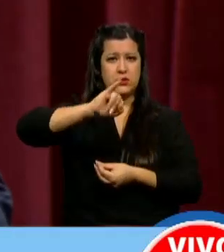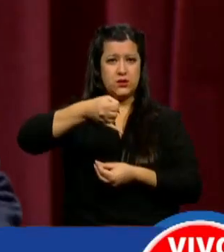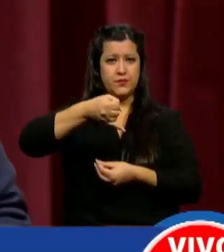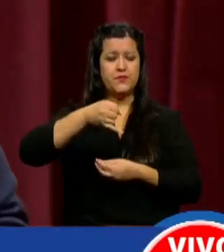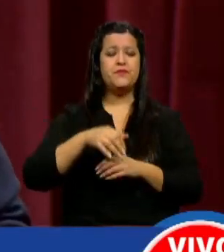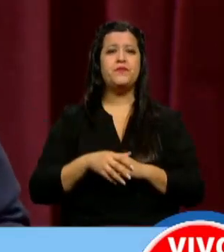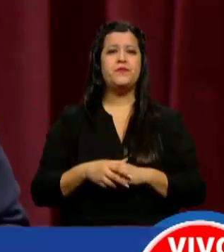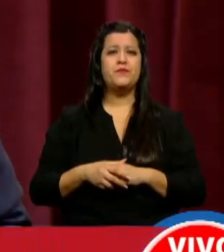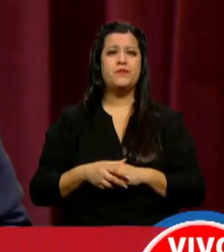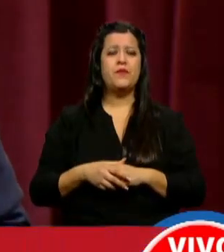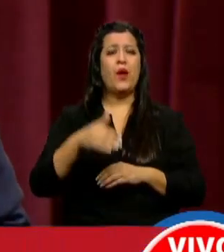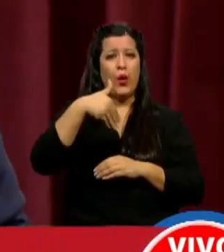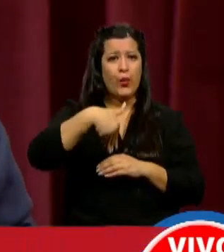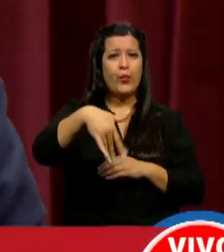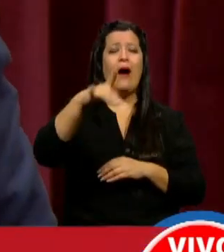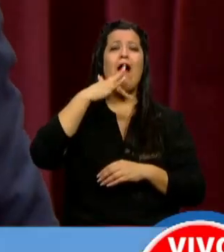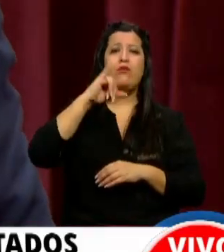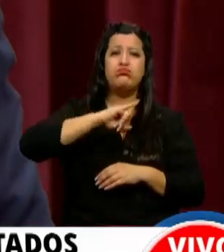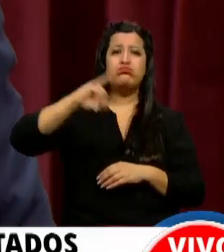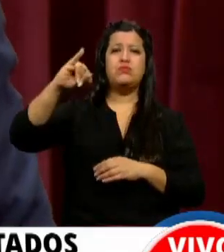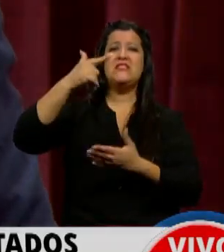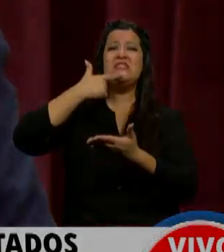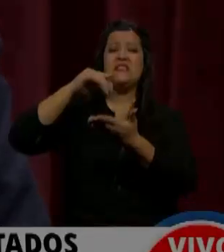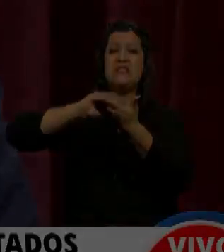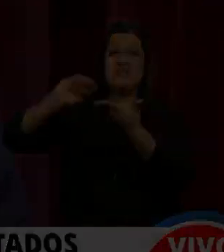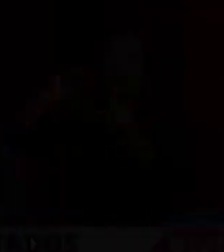afirmativo. Se comunicará al Honorable Senado.